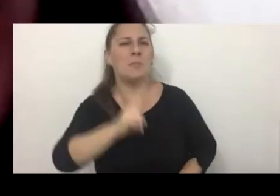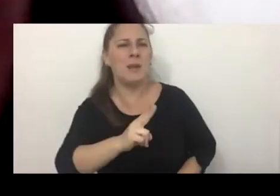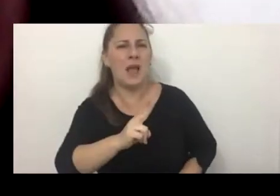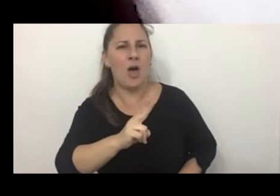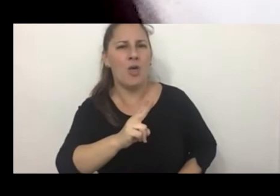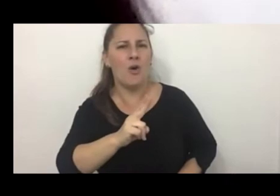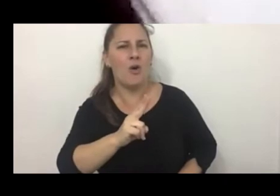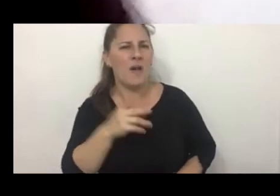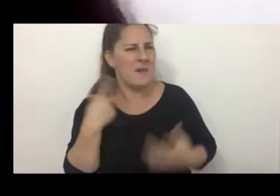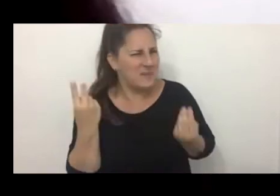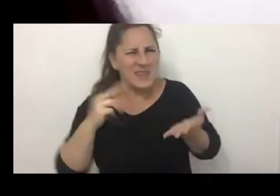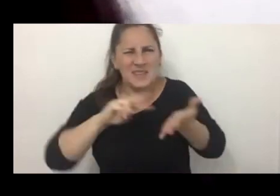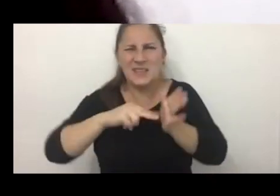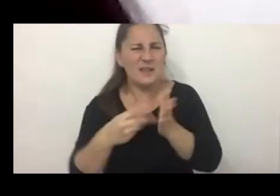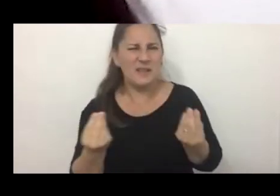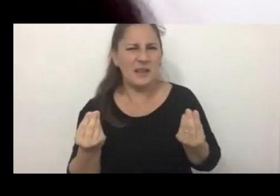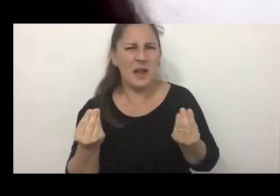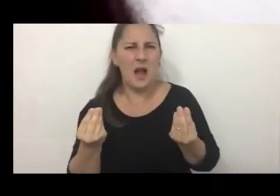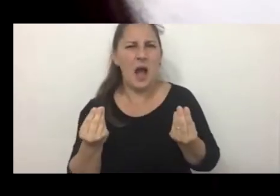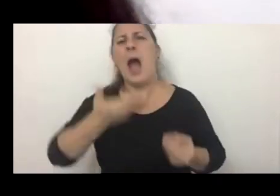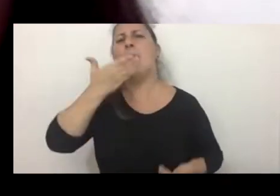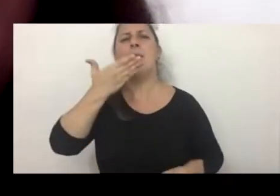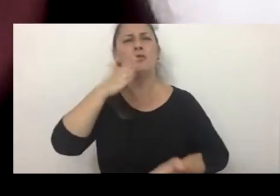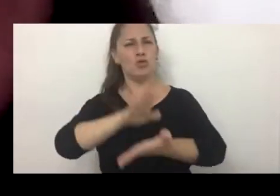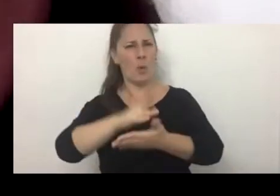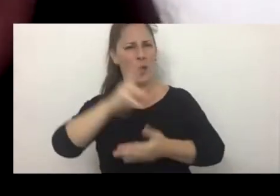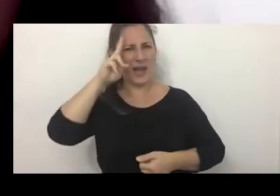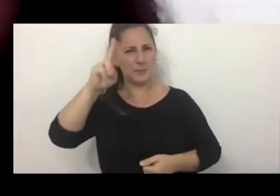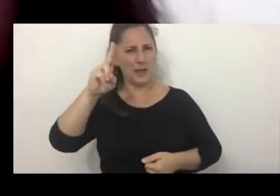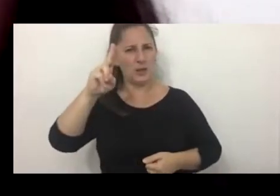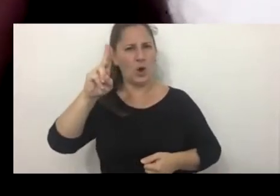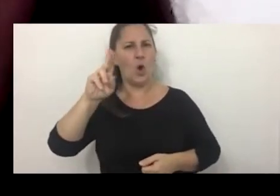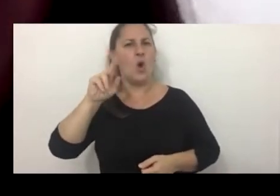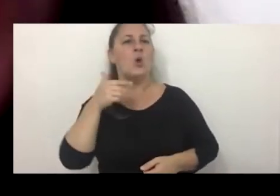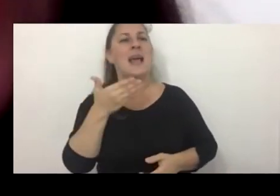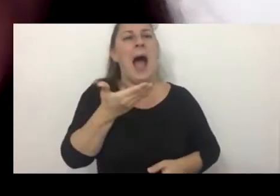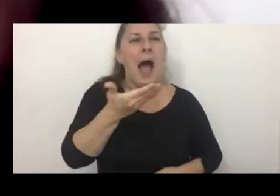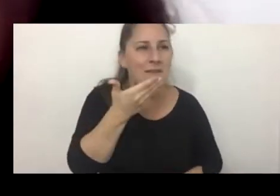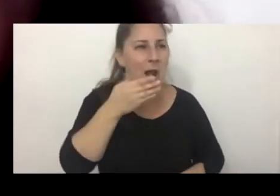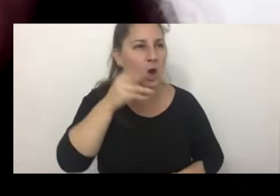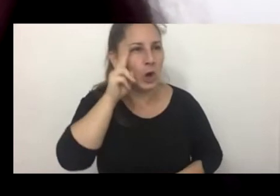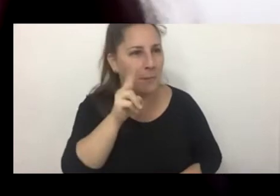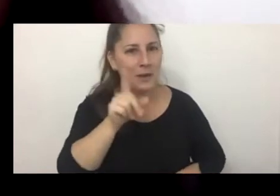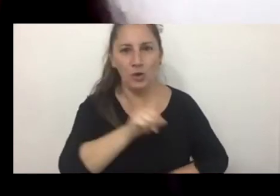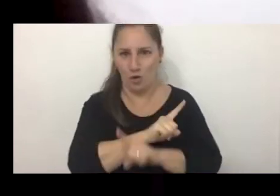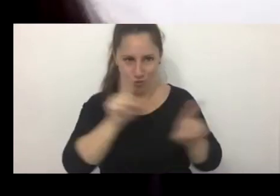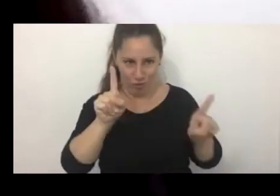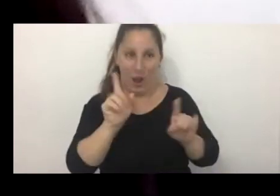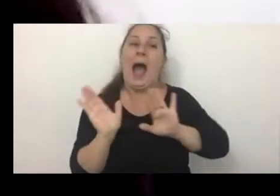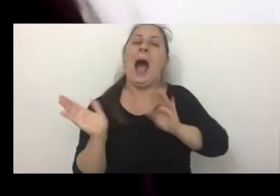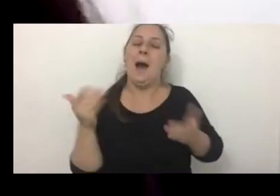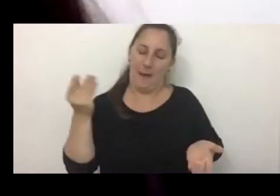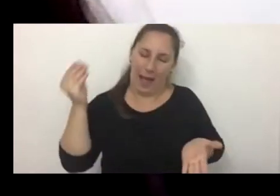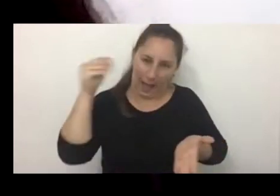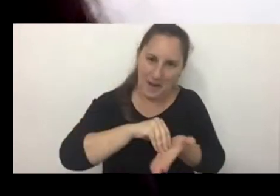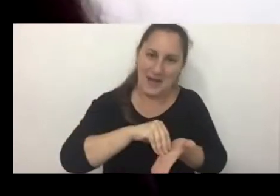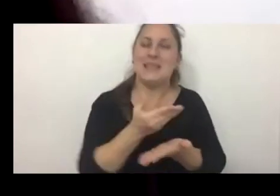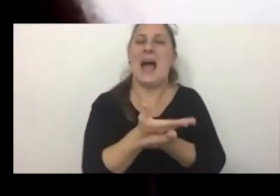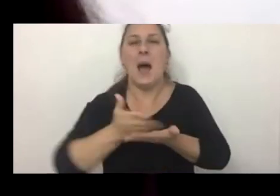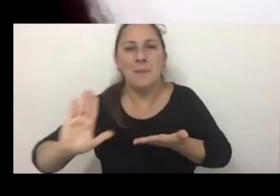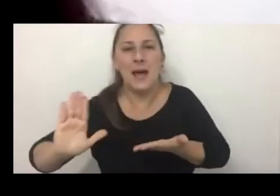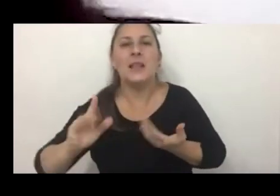Como esto de lo más importante a todo nivel es la información completa a la hora de